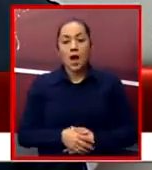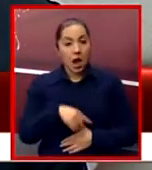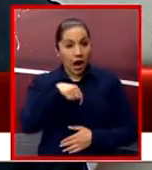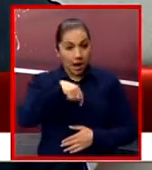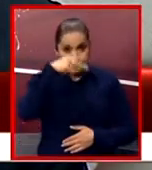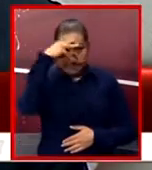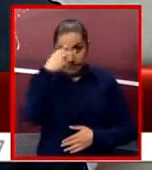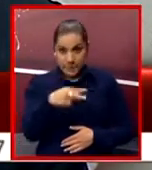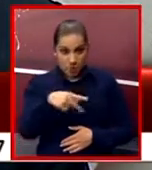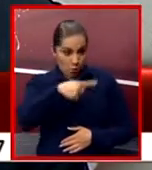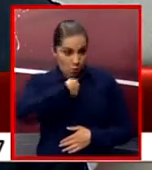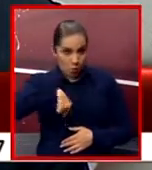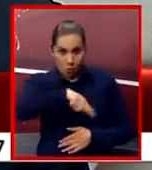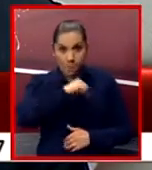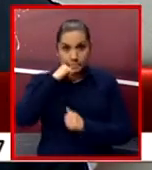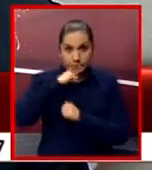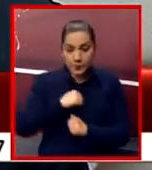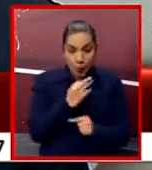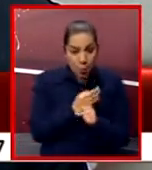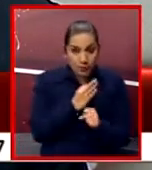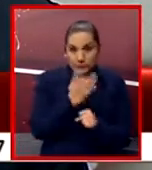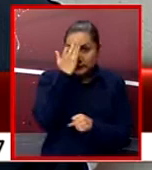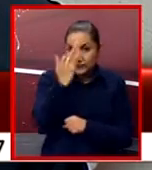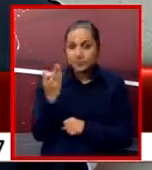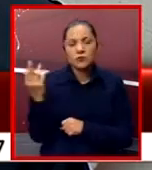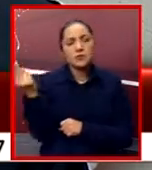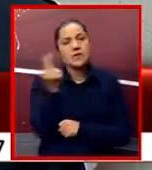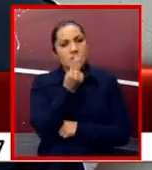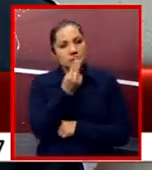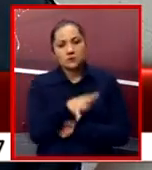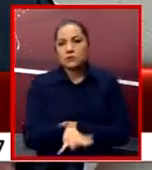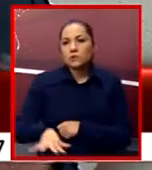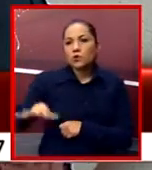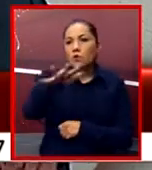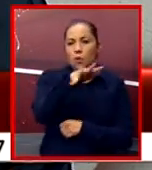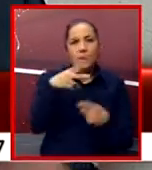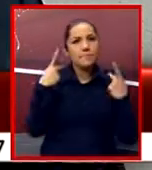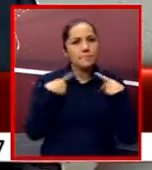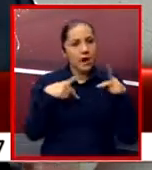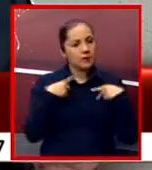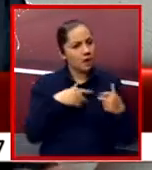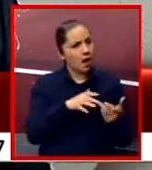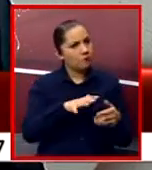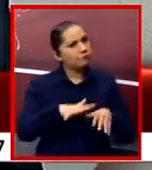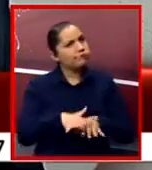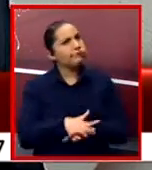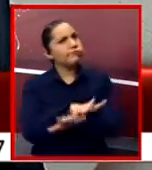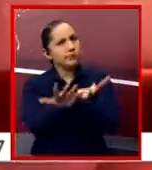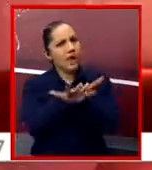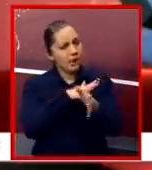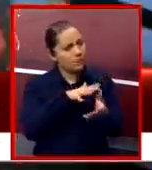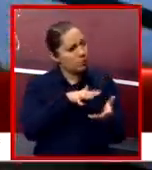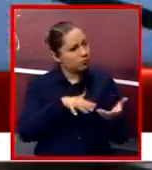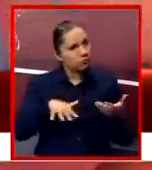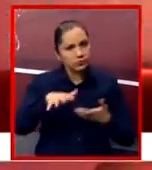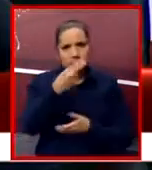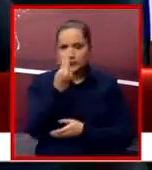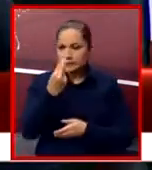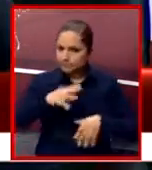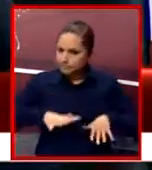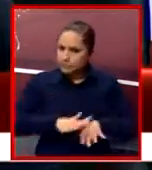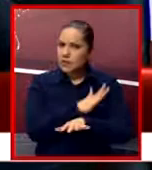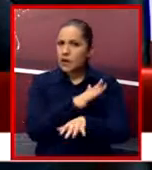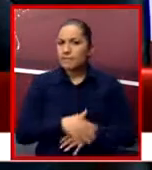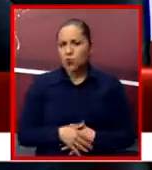ahora es tener una gran reforma social. Lo he dicho y estoy convencido de ello.